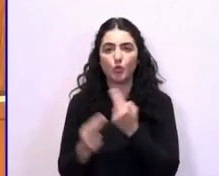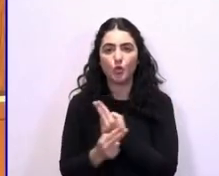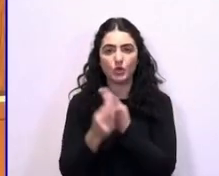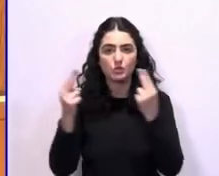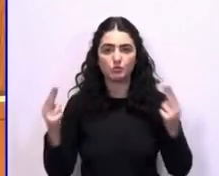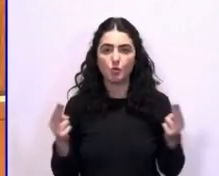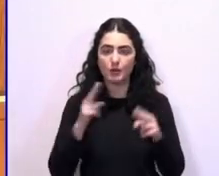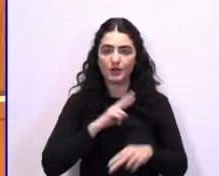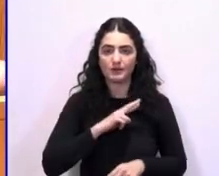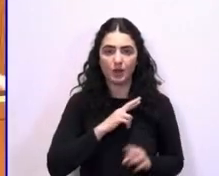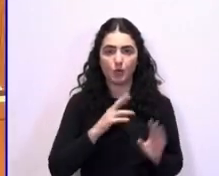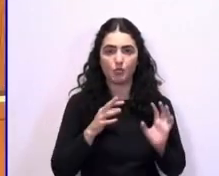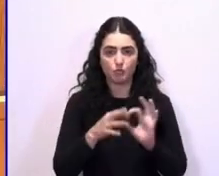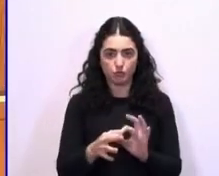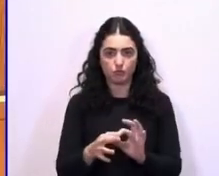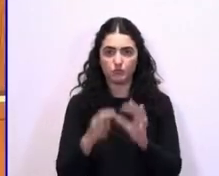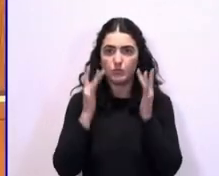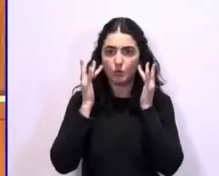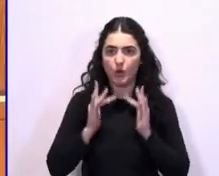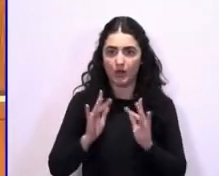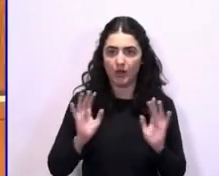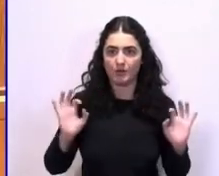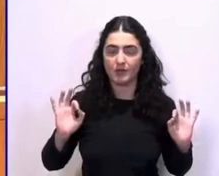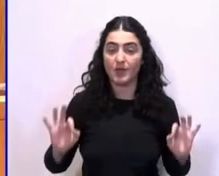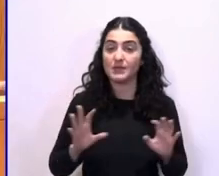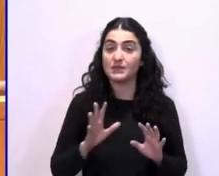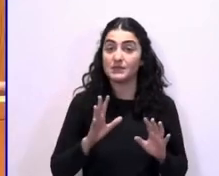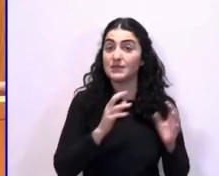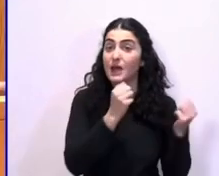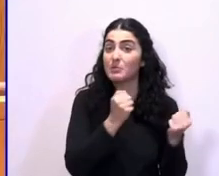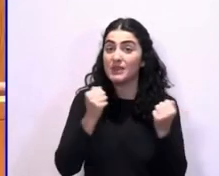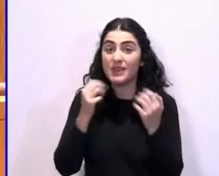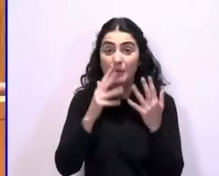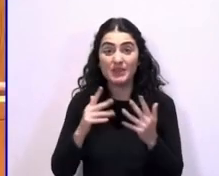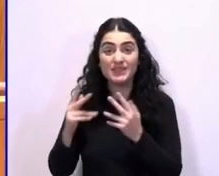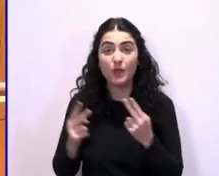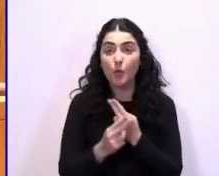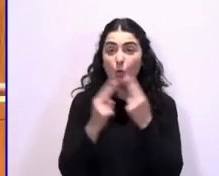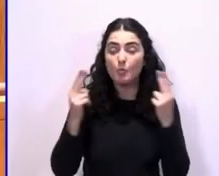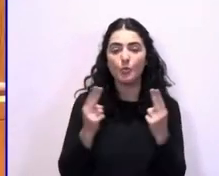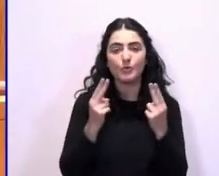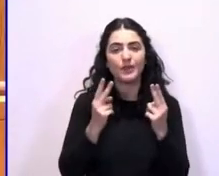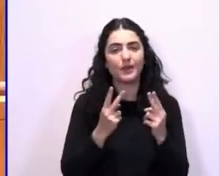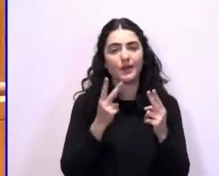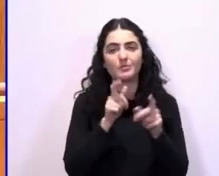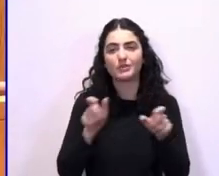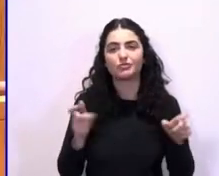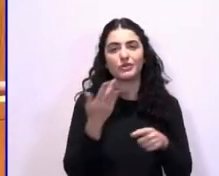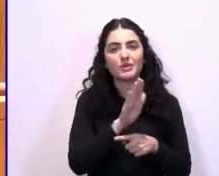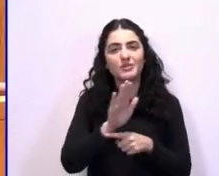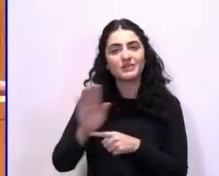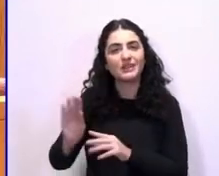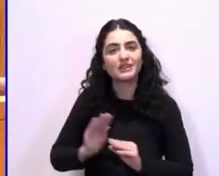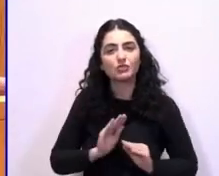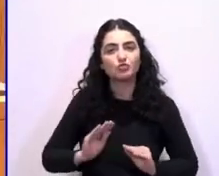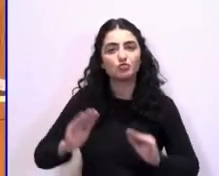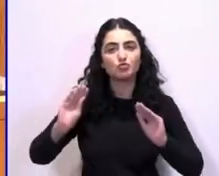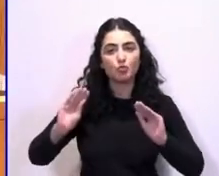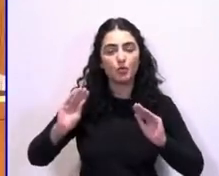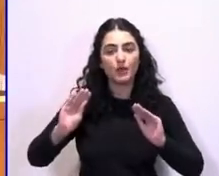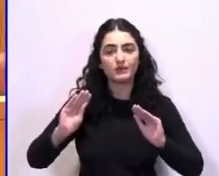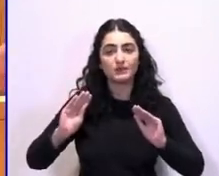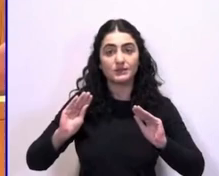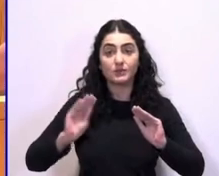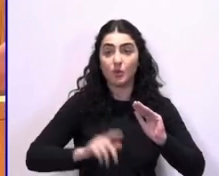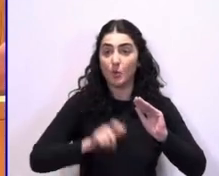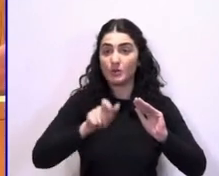esto pasa porque las administraciones públicas y sus representantes, en su condición de tal, evidentemente, como